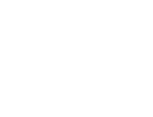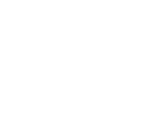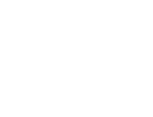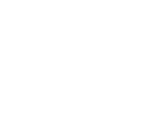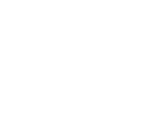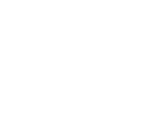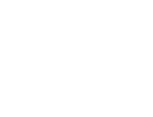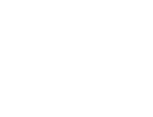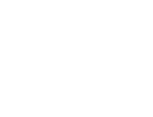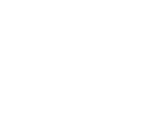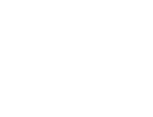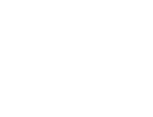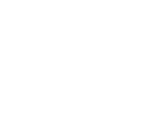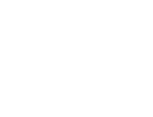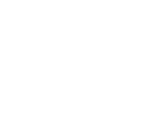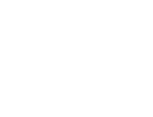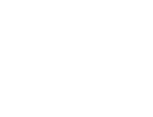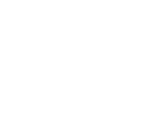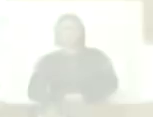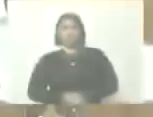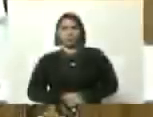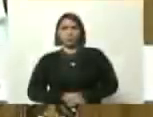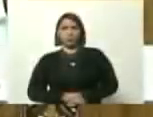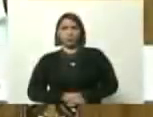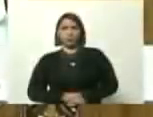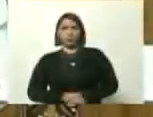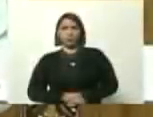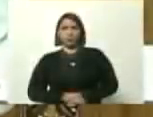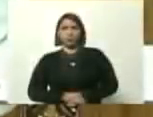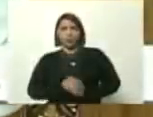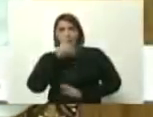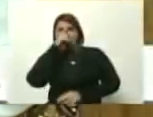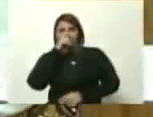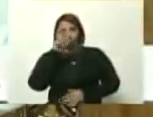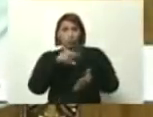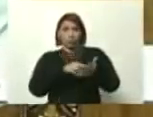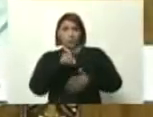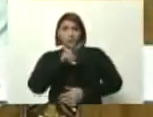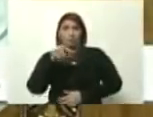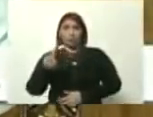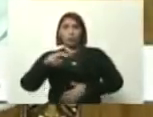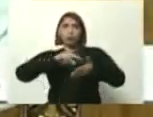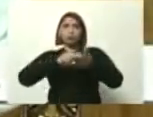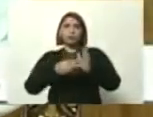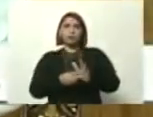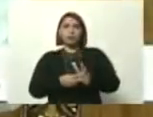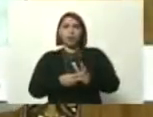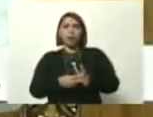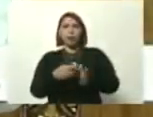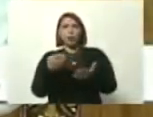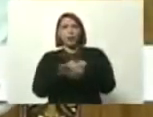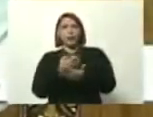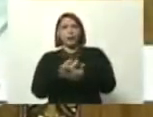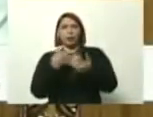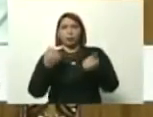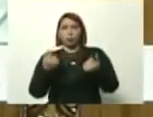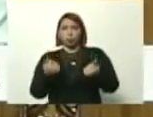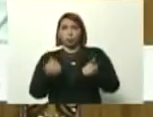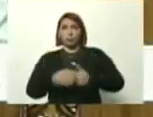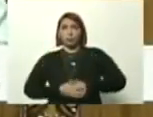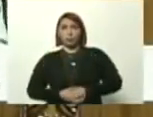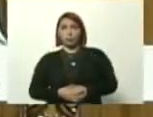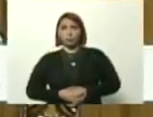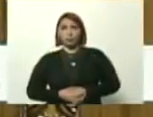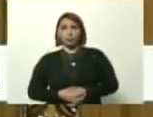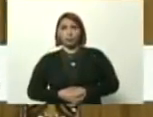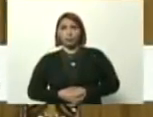año 2021 ha significado desde el punto de vista económico una inflexión